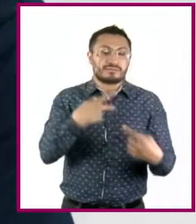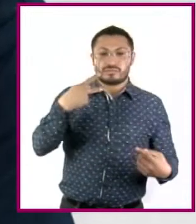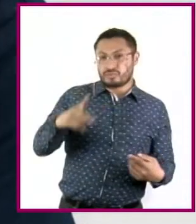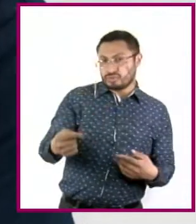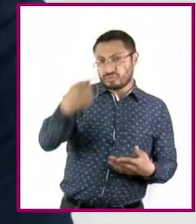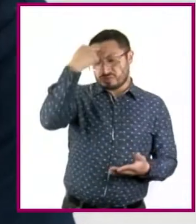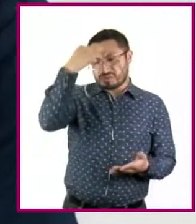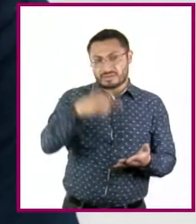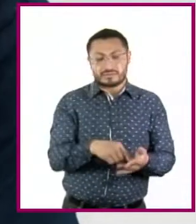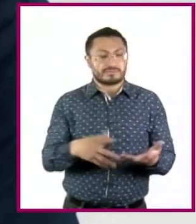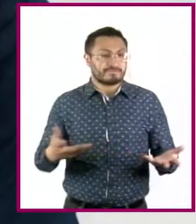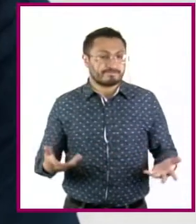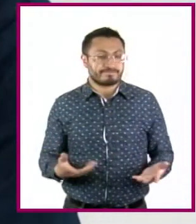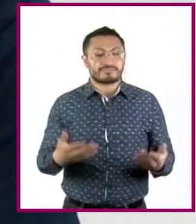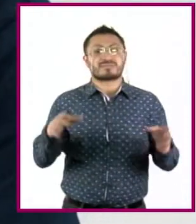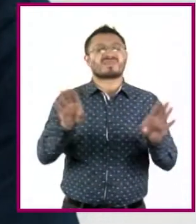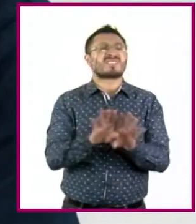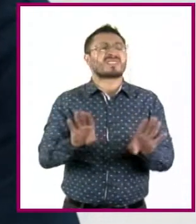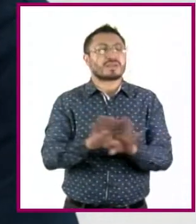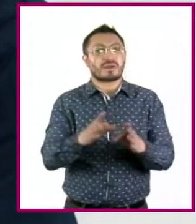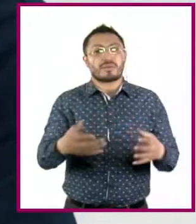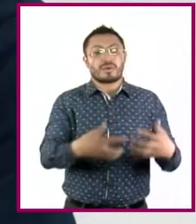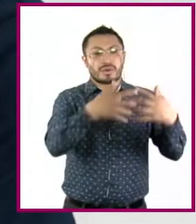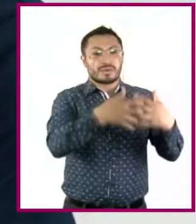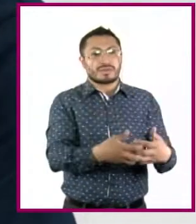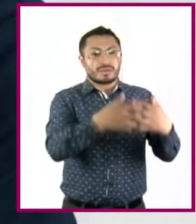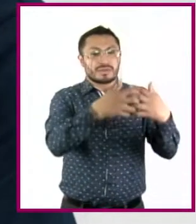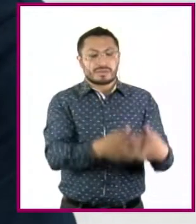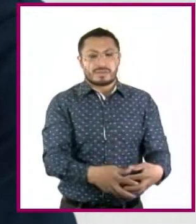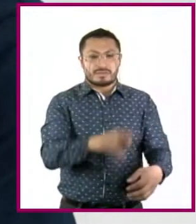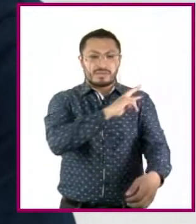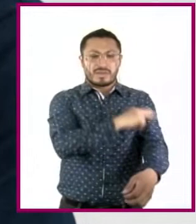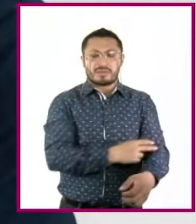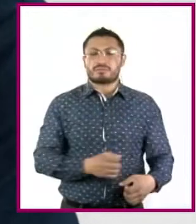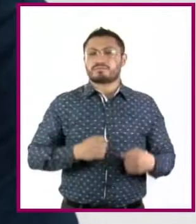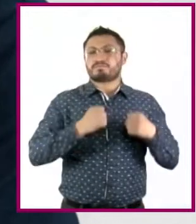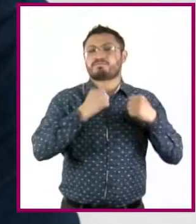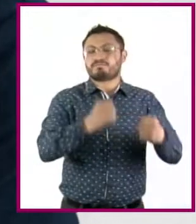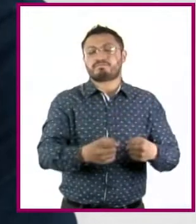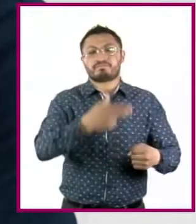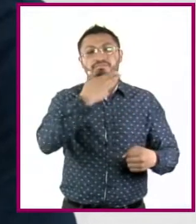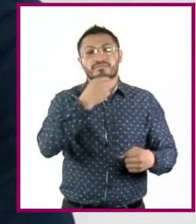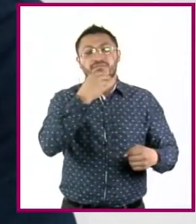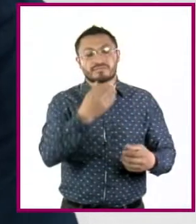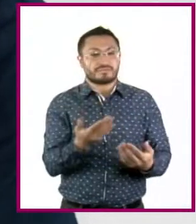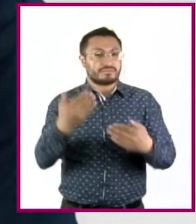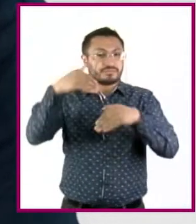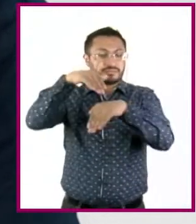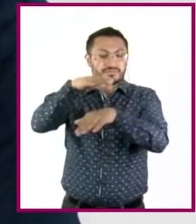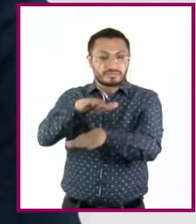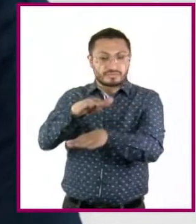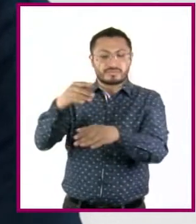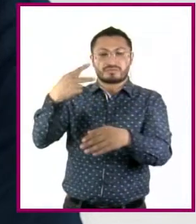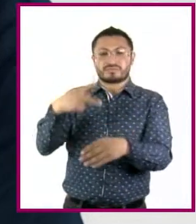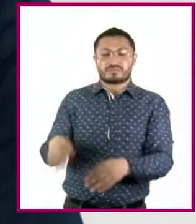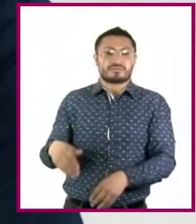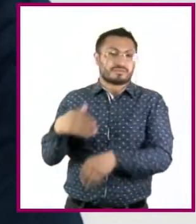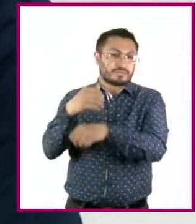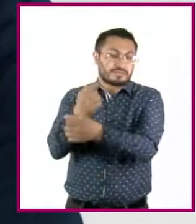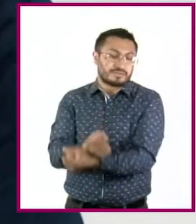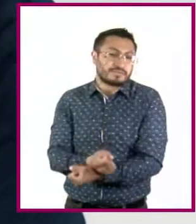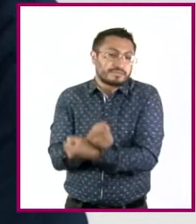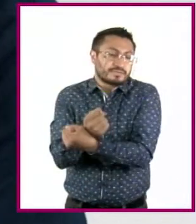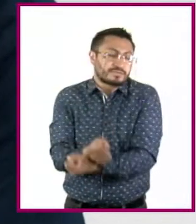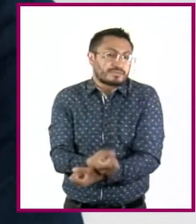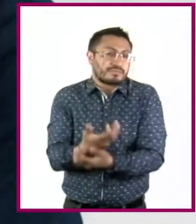mismos individuos, en el sentido de que un sistema basado en el poder arbitrario de los monarcas sobre sus súbditos o de los propietarios de esclavos